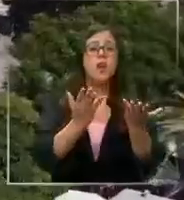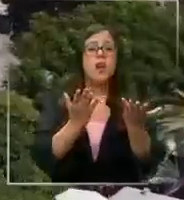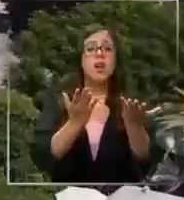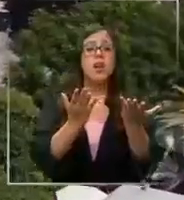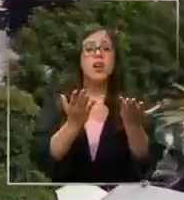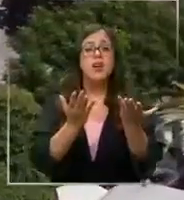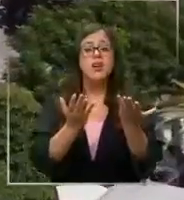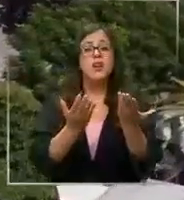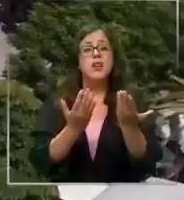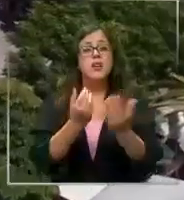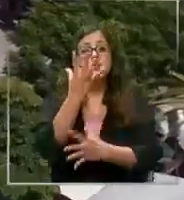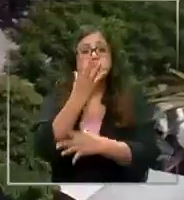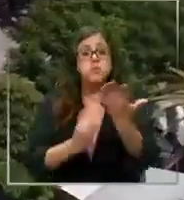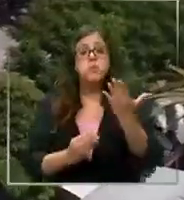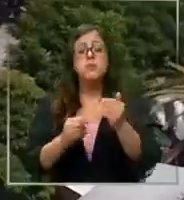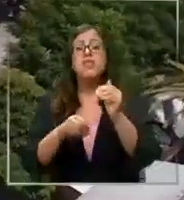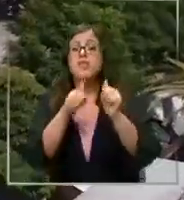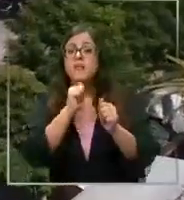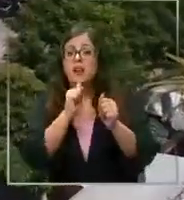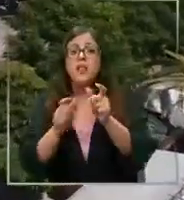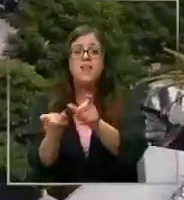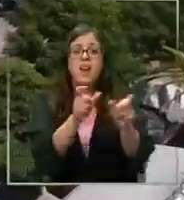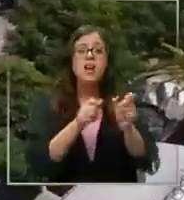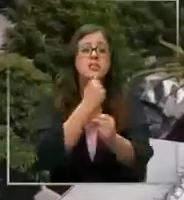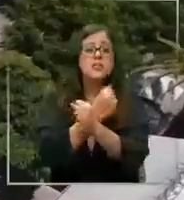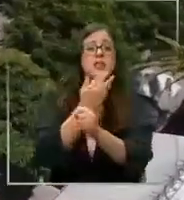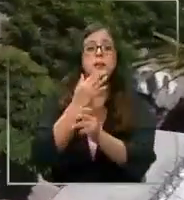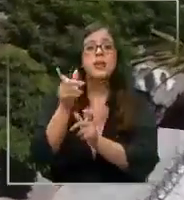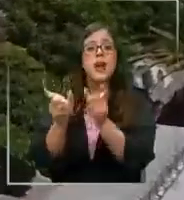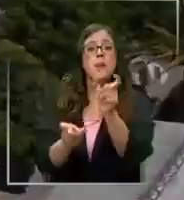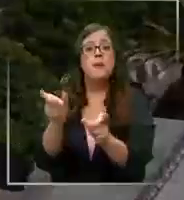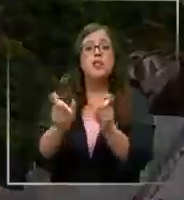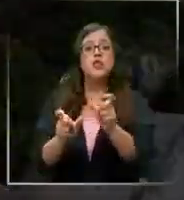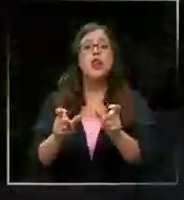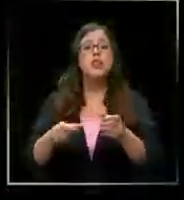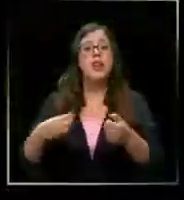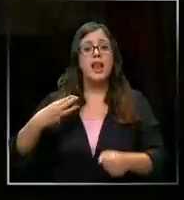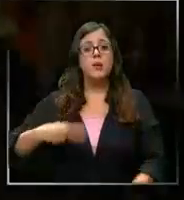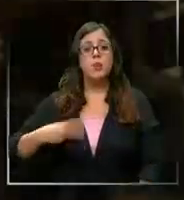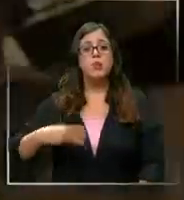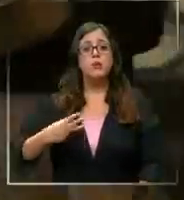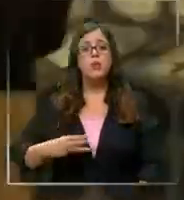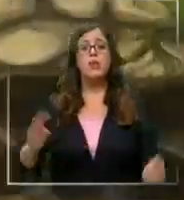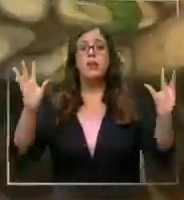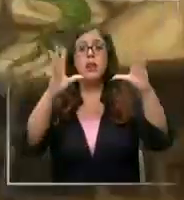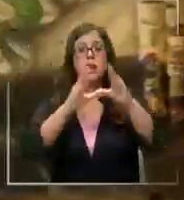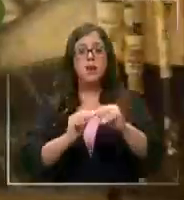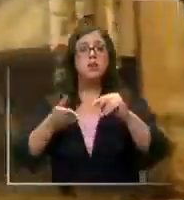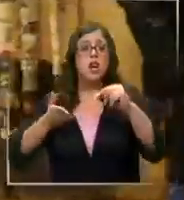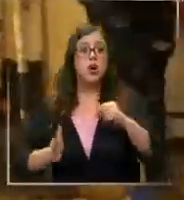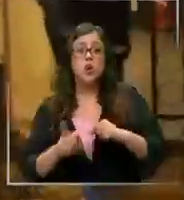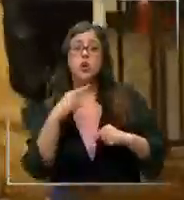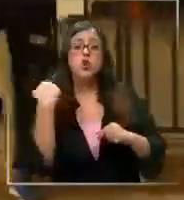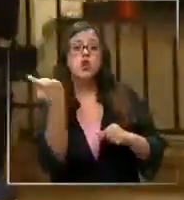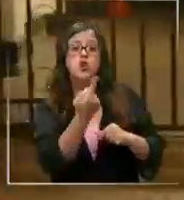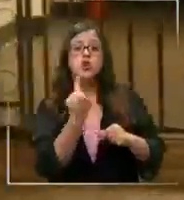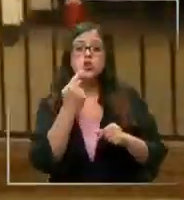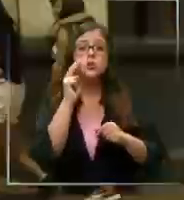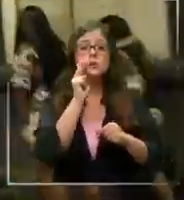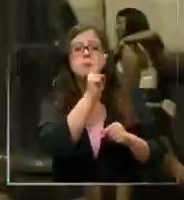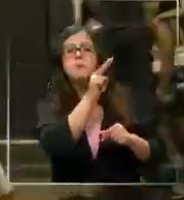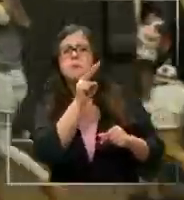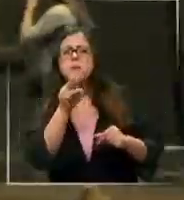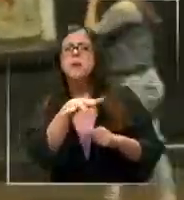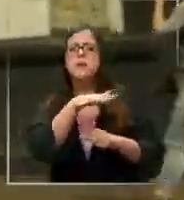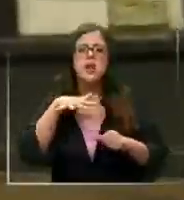falta mayor fiscalización, tanto de Carabineros como de Seguridad Municipal. La noche continúa y nos seguimos encontrando